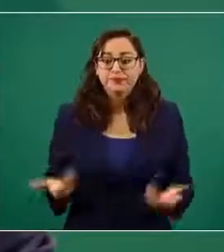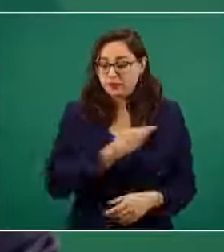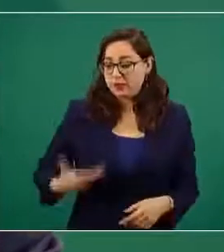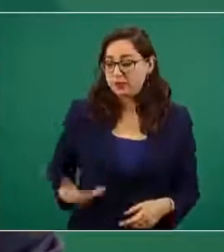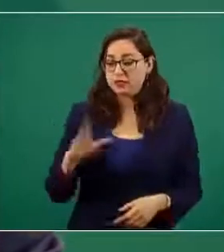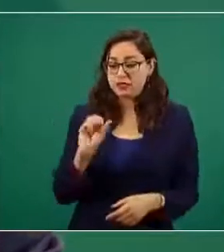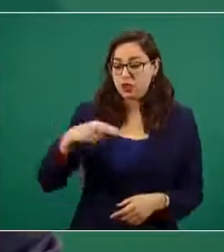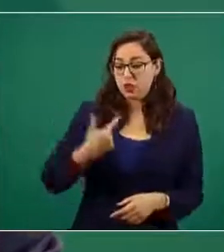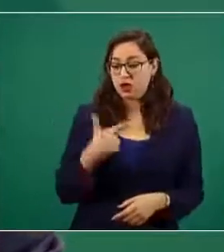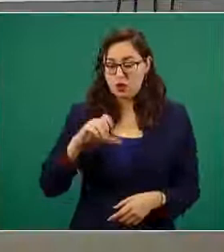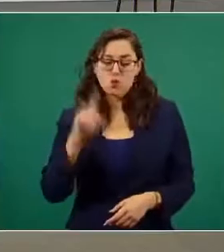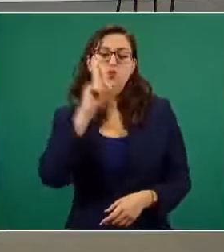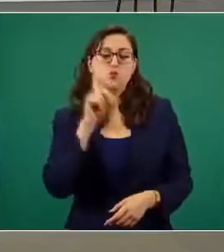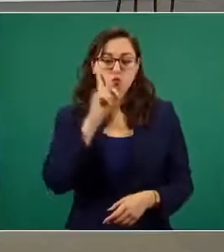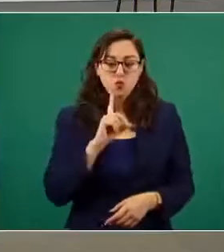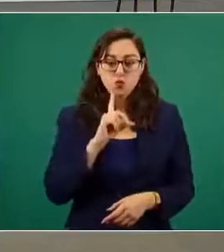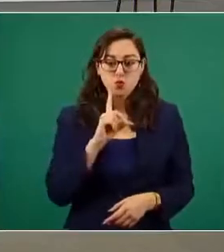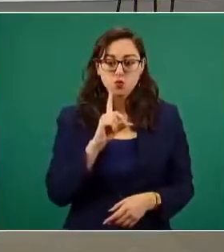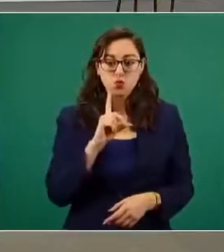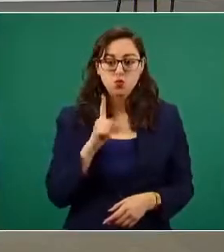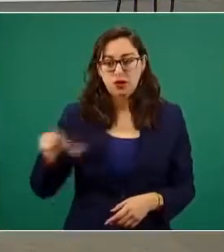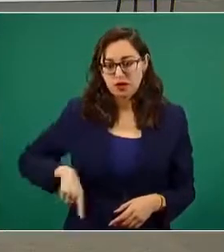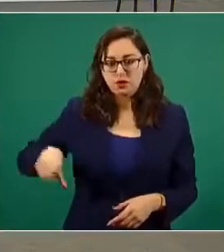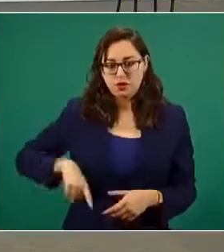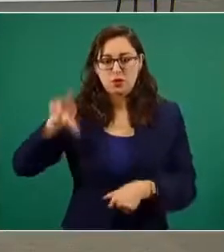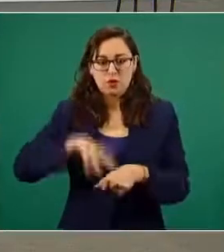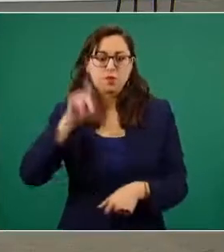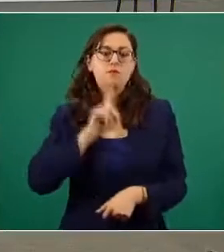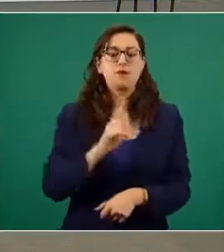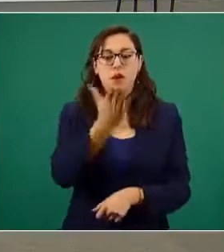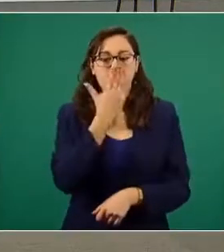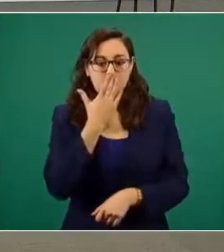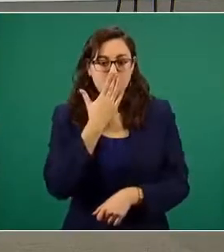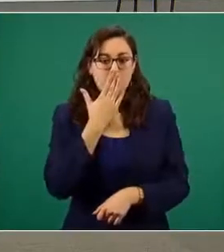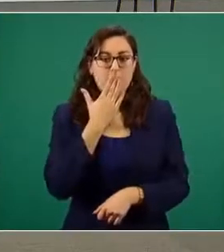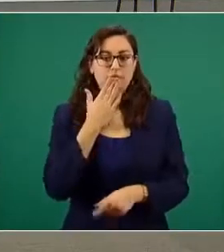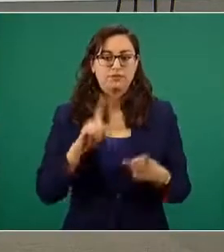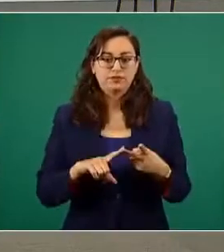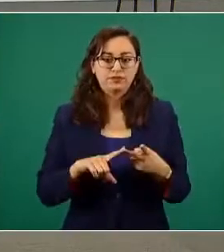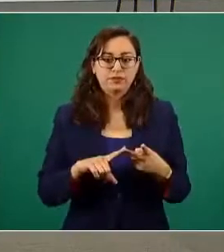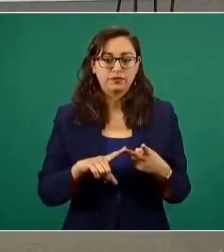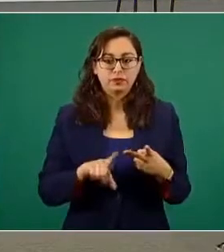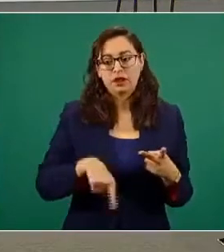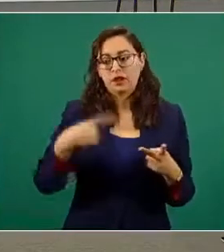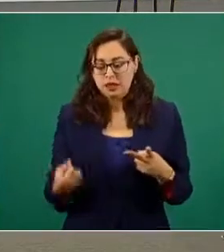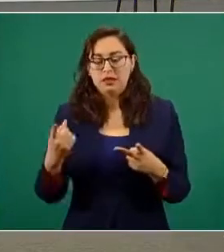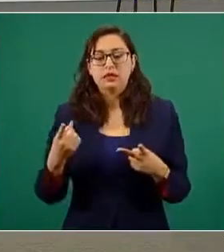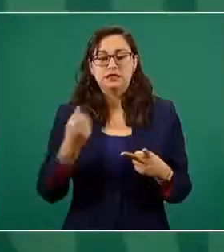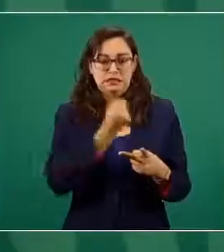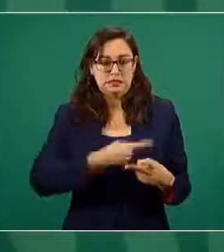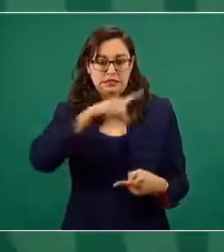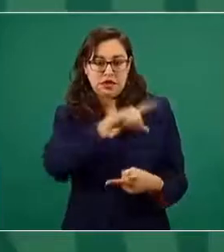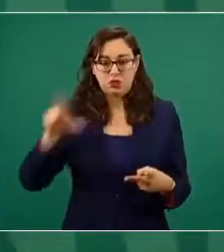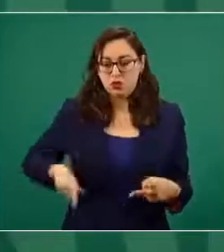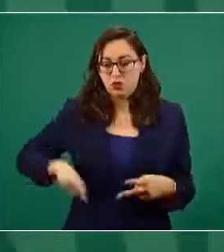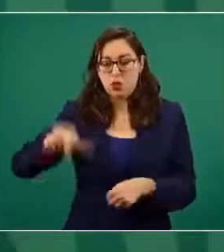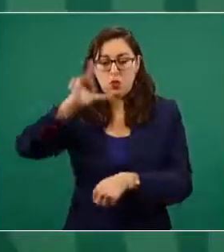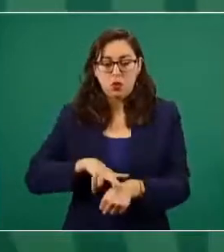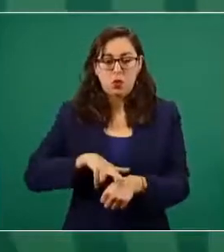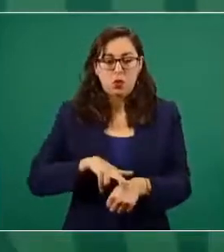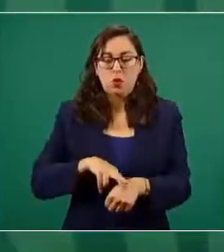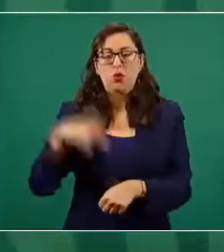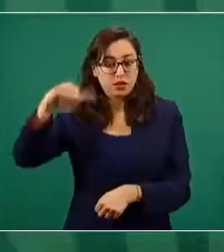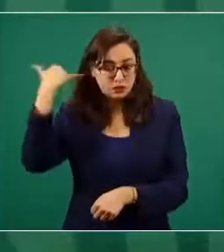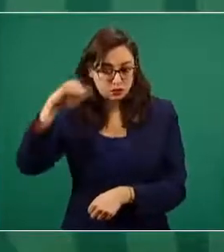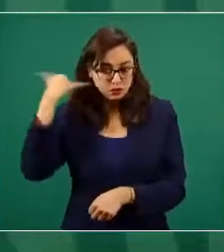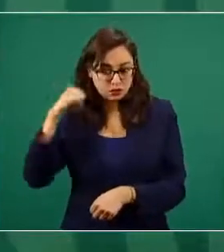CONAGO, la presidenta de CONAGO, actualmente la gobernadora de Sonora, y el presidente de la Comisión de Salud de CONAGO, el gobernador Mauricio Vila Dosal